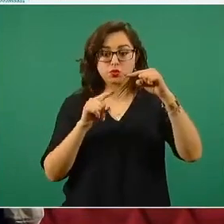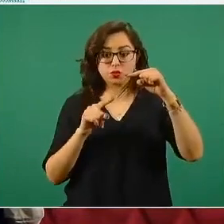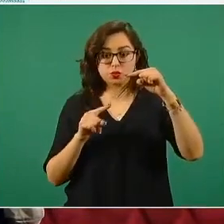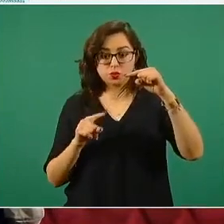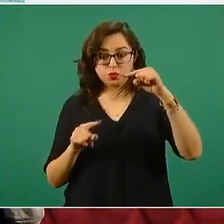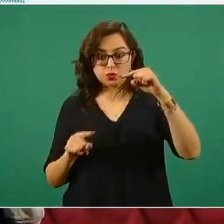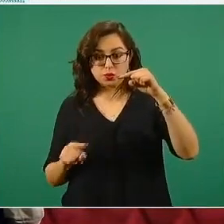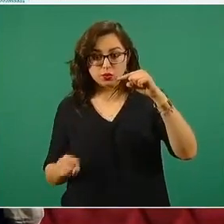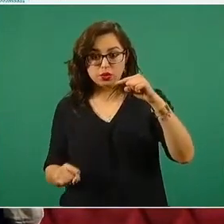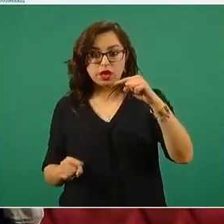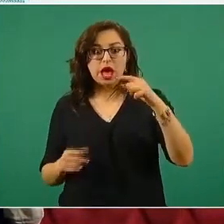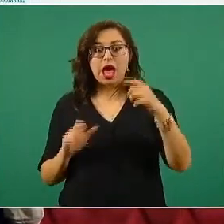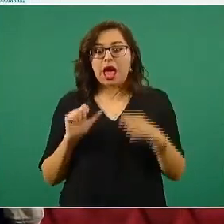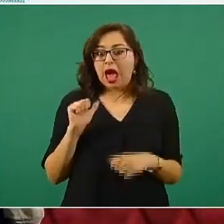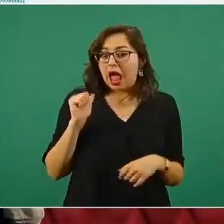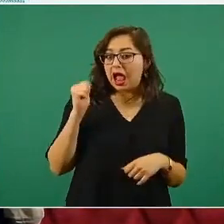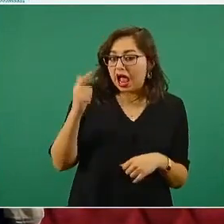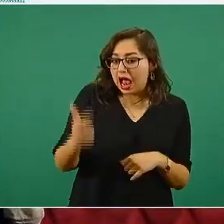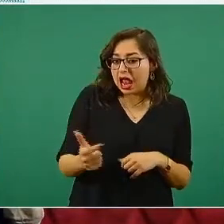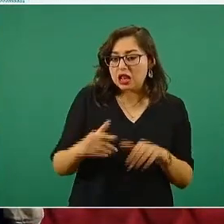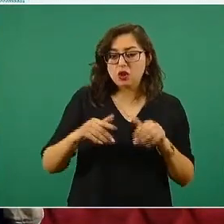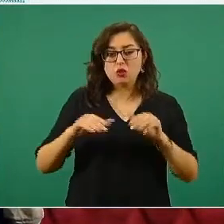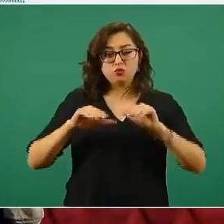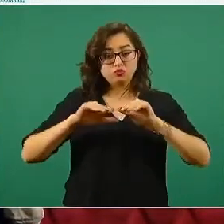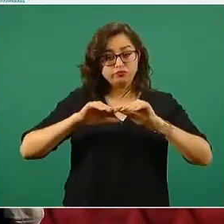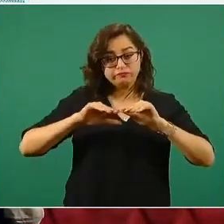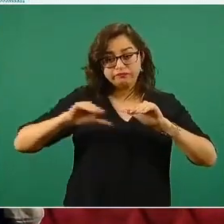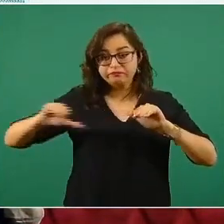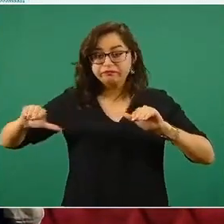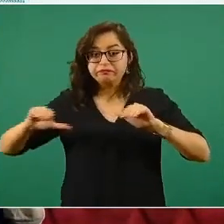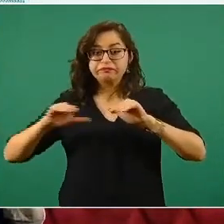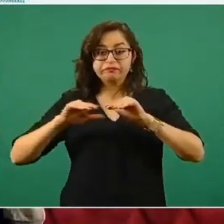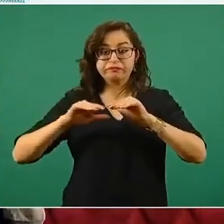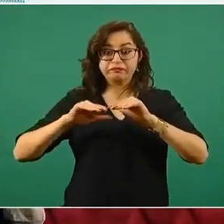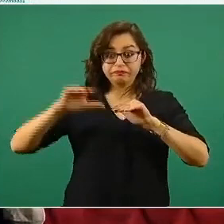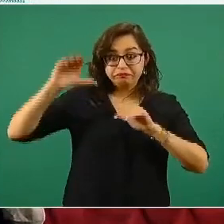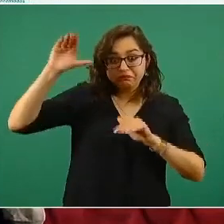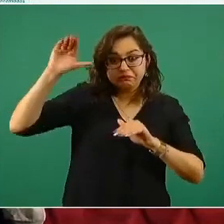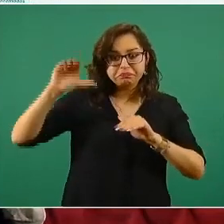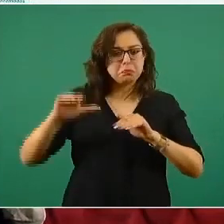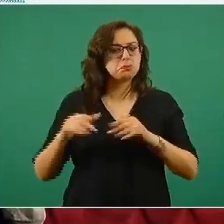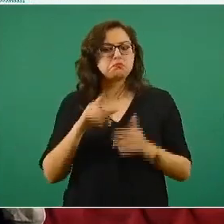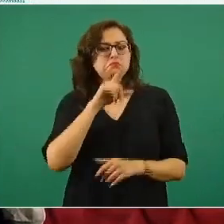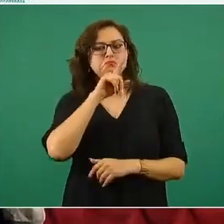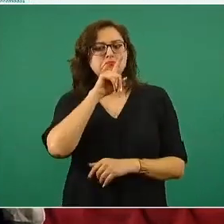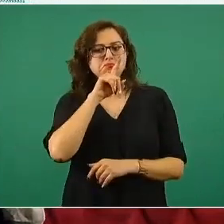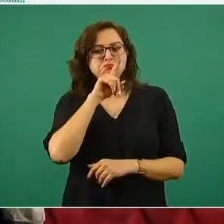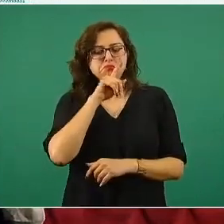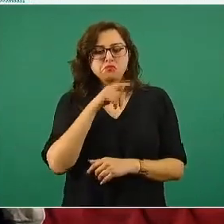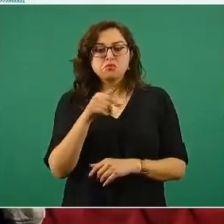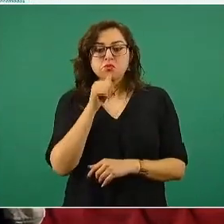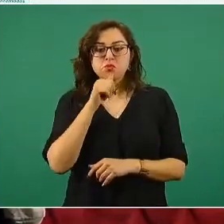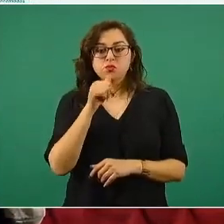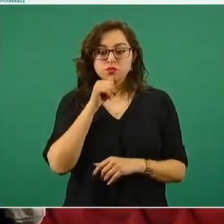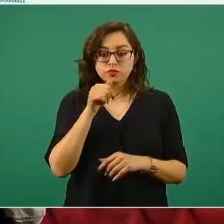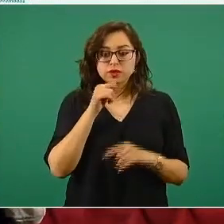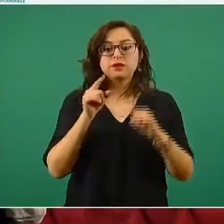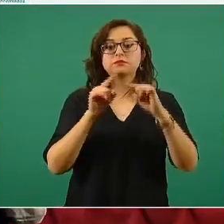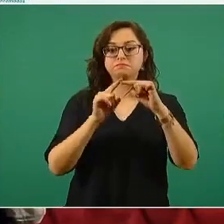curva empiece a tomar alguna velocidad diferente o un comportamiento diferente. Todavía vemos